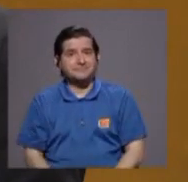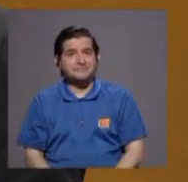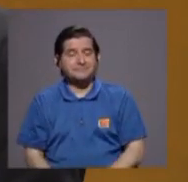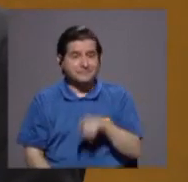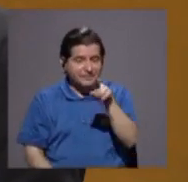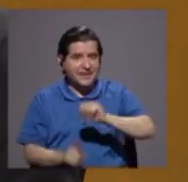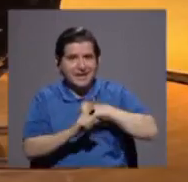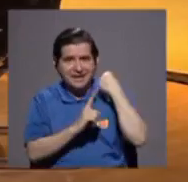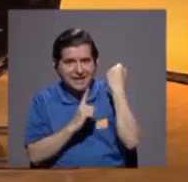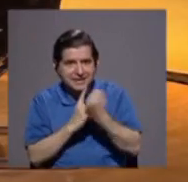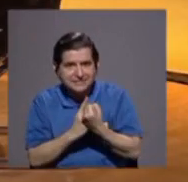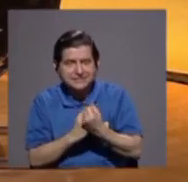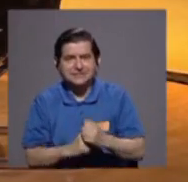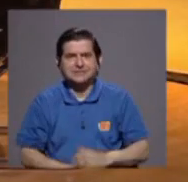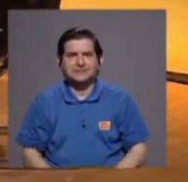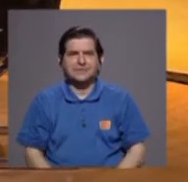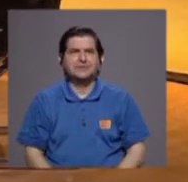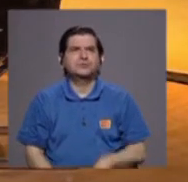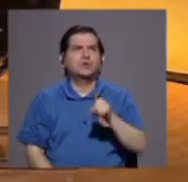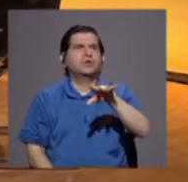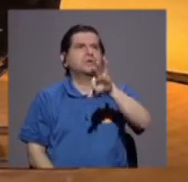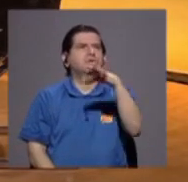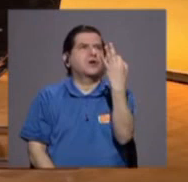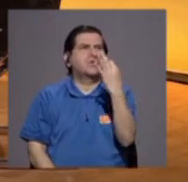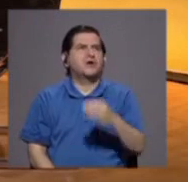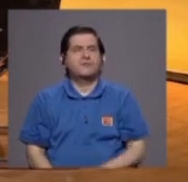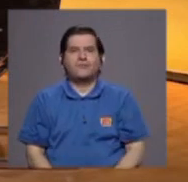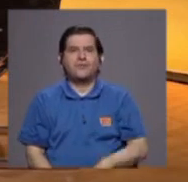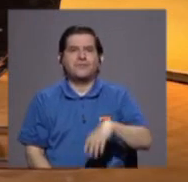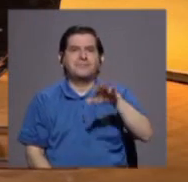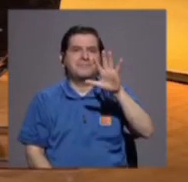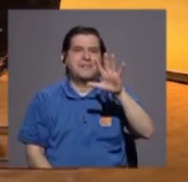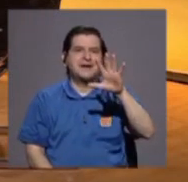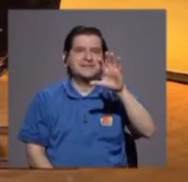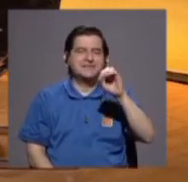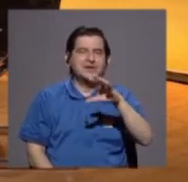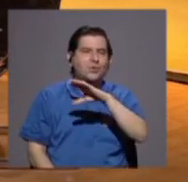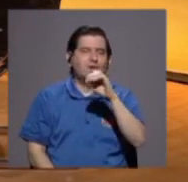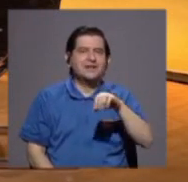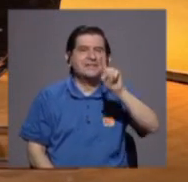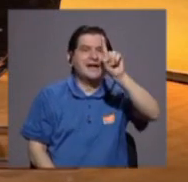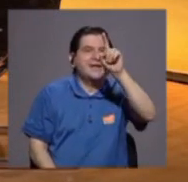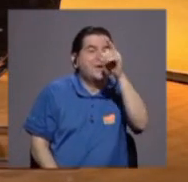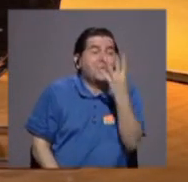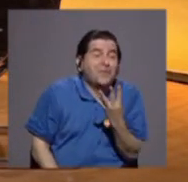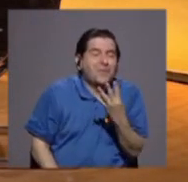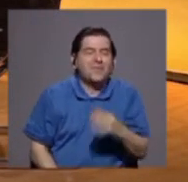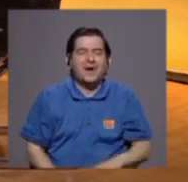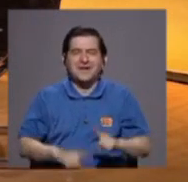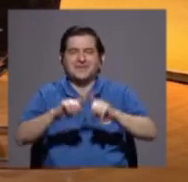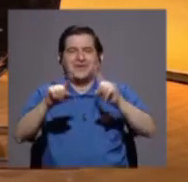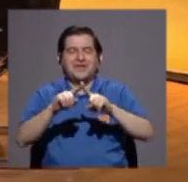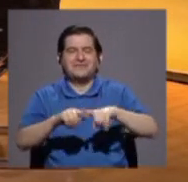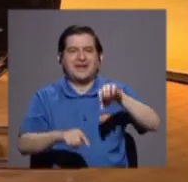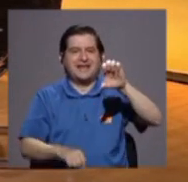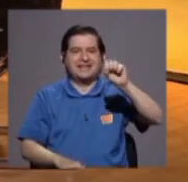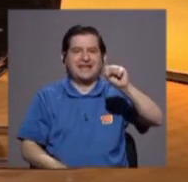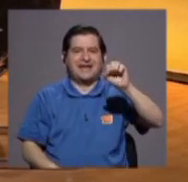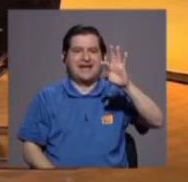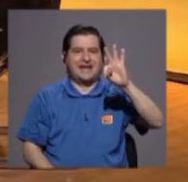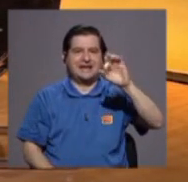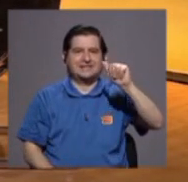en ese sentido son de alguna manera 51 estados de la Unión